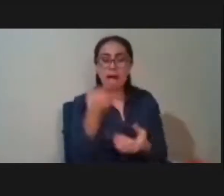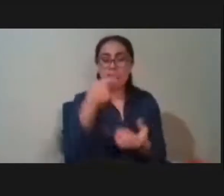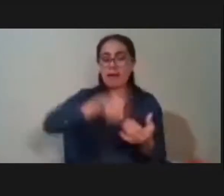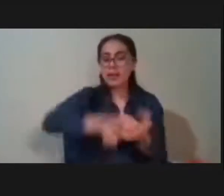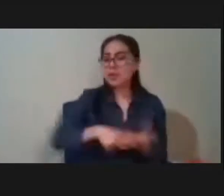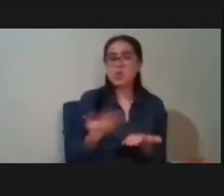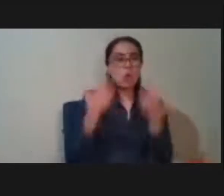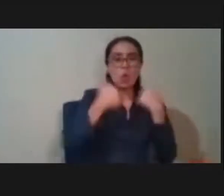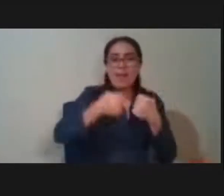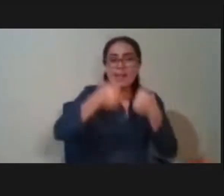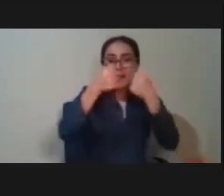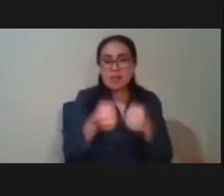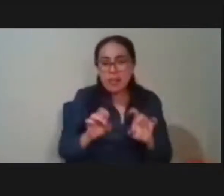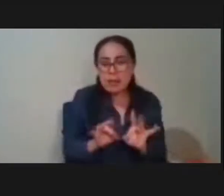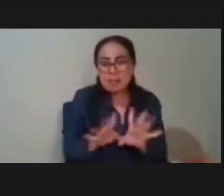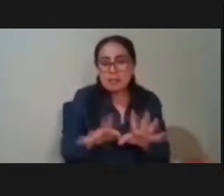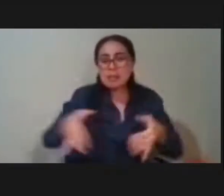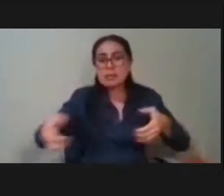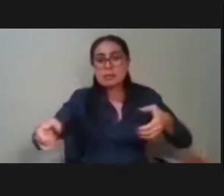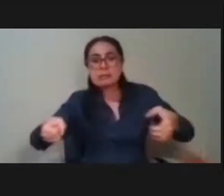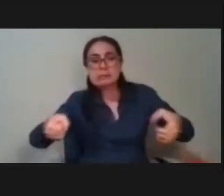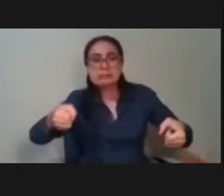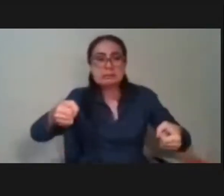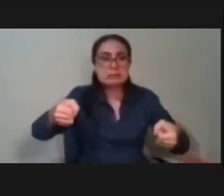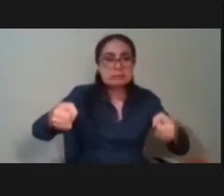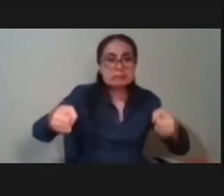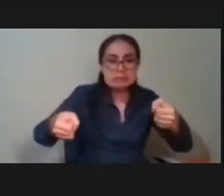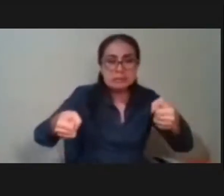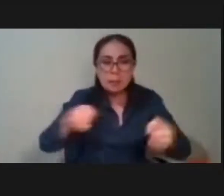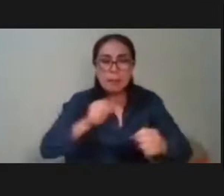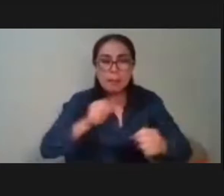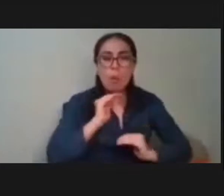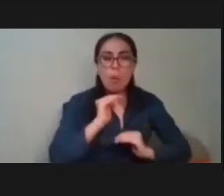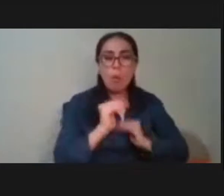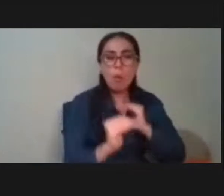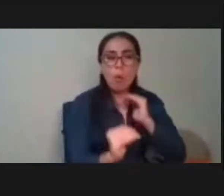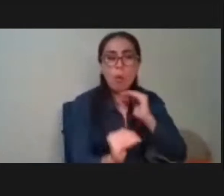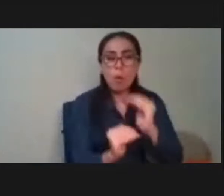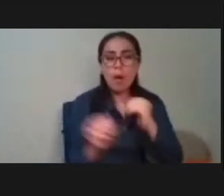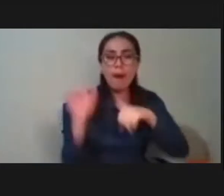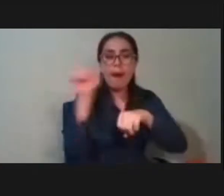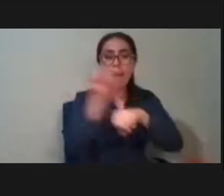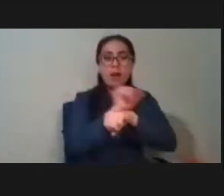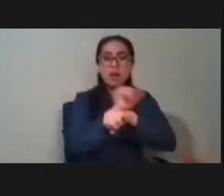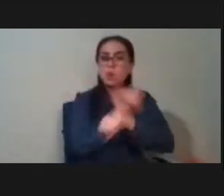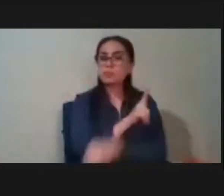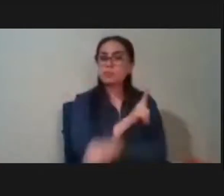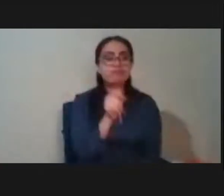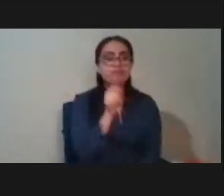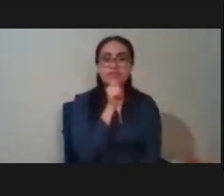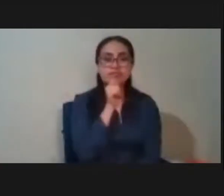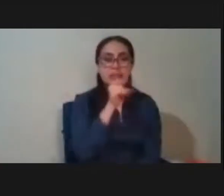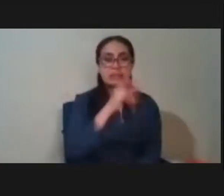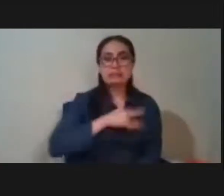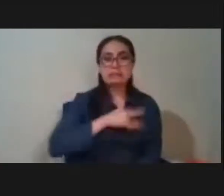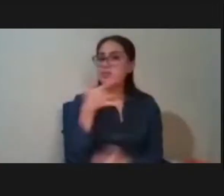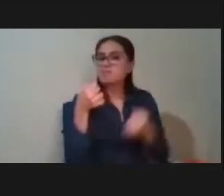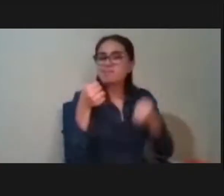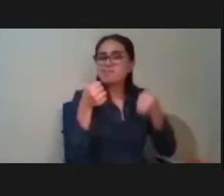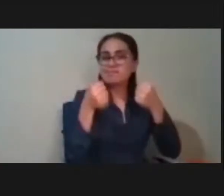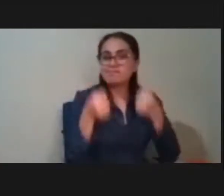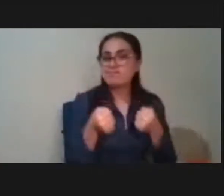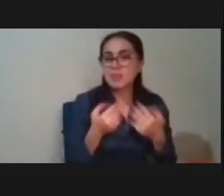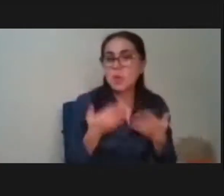agarrando de la mesa. Ese actor todavía no está fluyendo. Ese actor está inseguro. Ese actor no está creando.